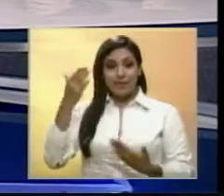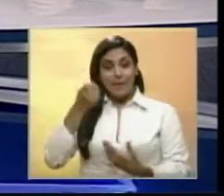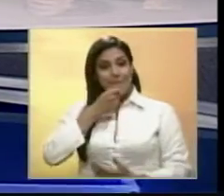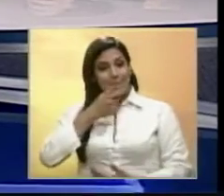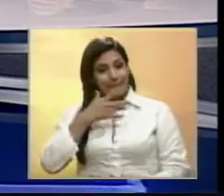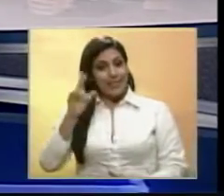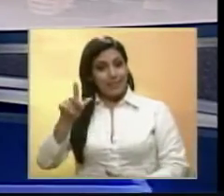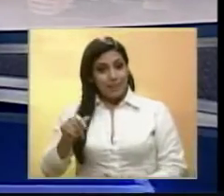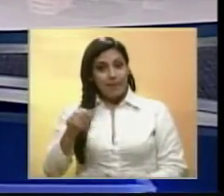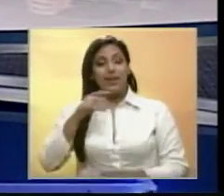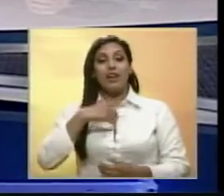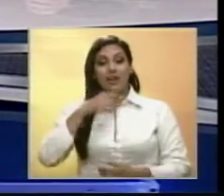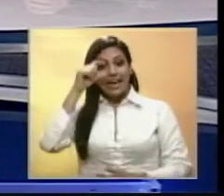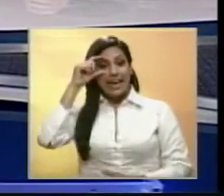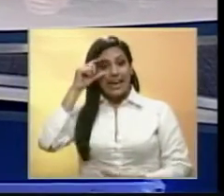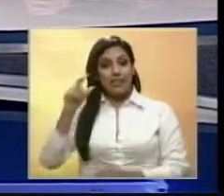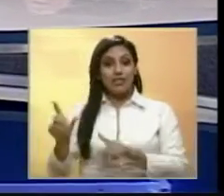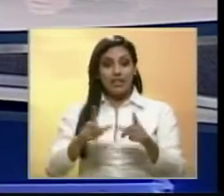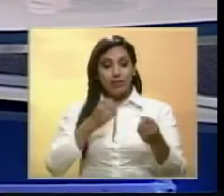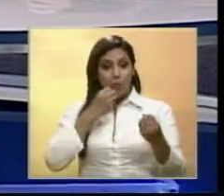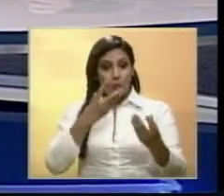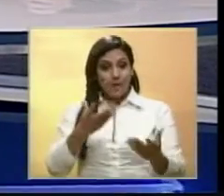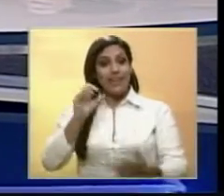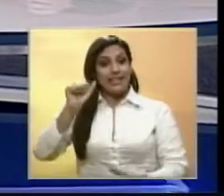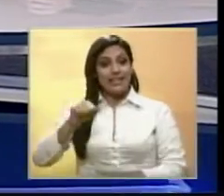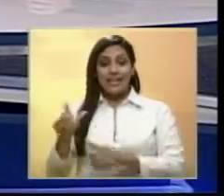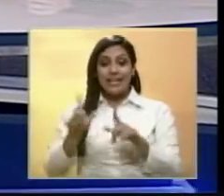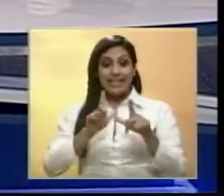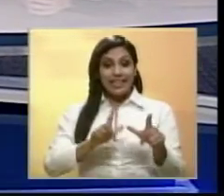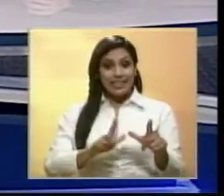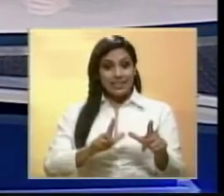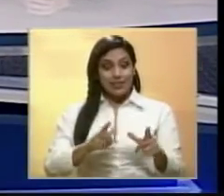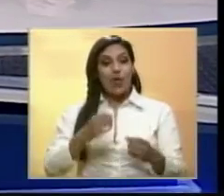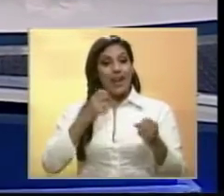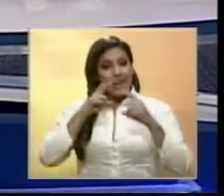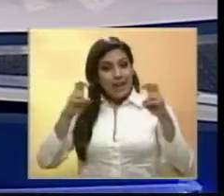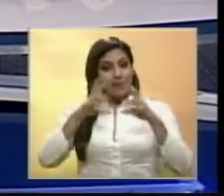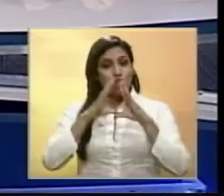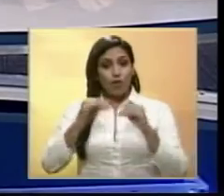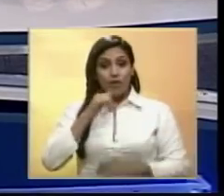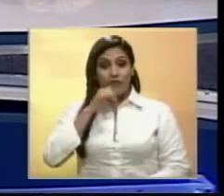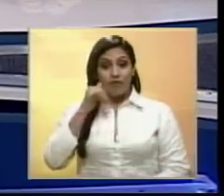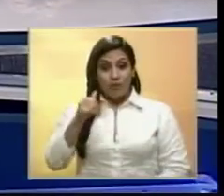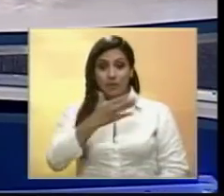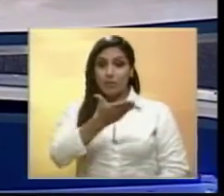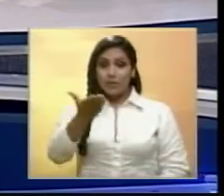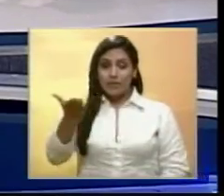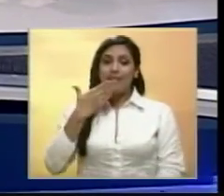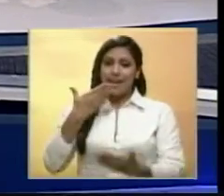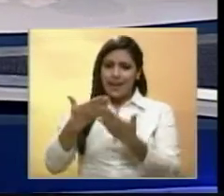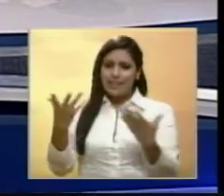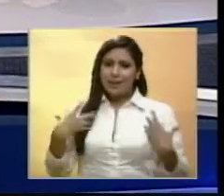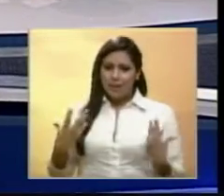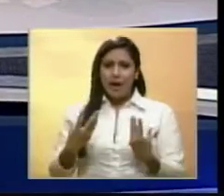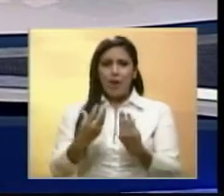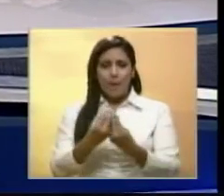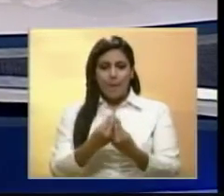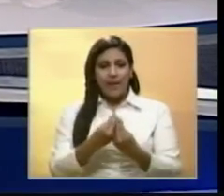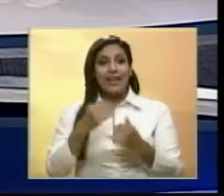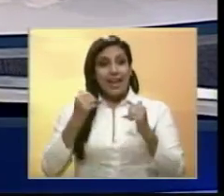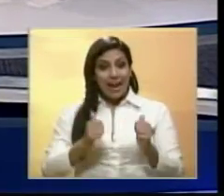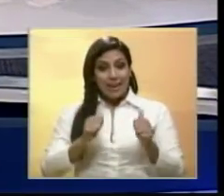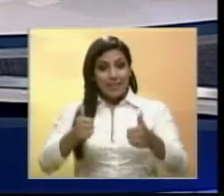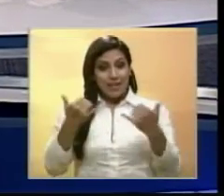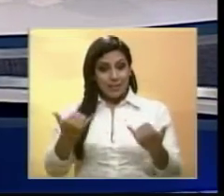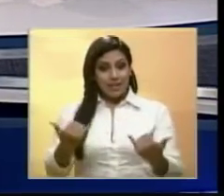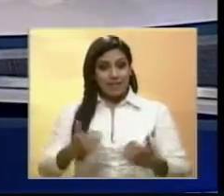como siempre. Néstor Brito Aranda, quien les habla. Así es, estamos listos para revisar las informaciones con ustedes. Gracias por acompañarnos y lo vamos a hacer